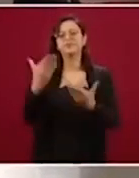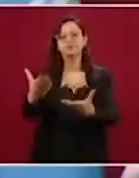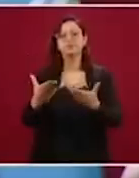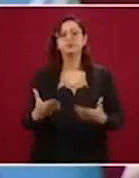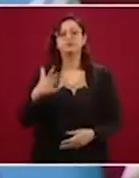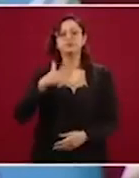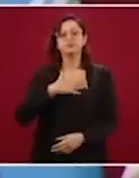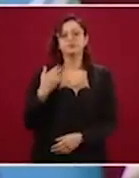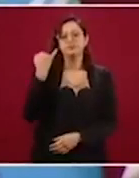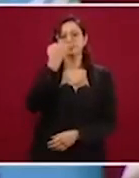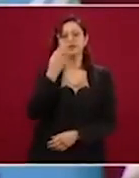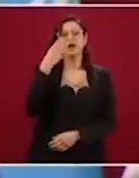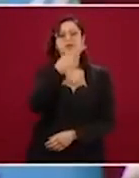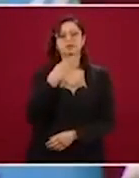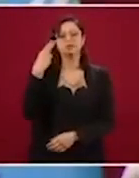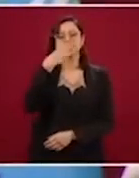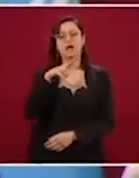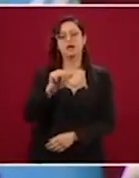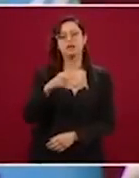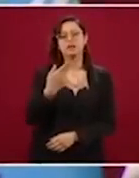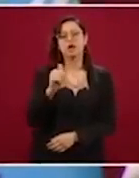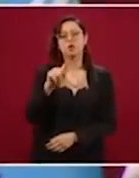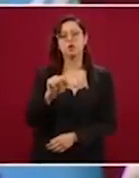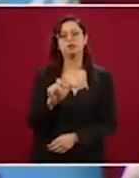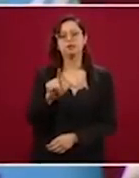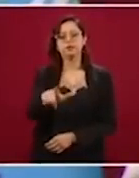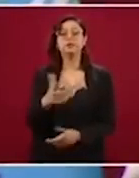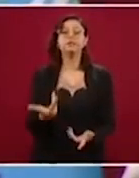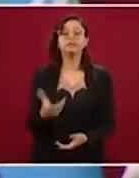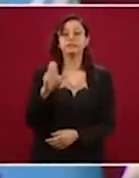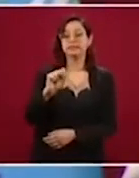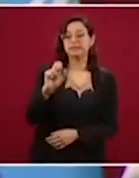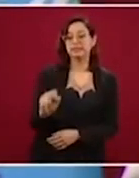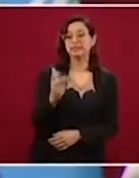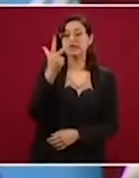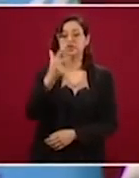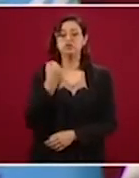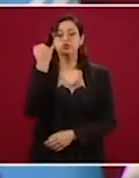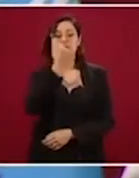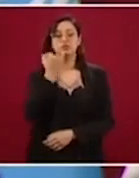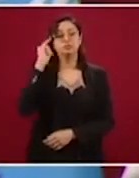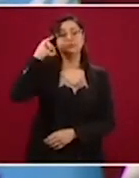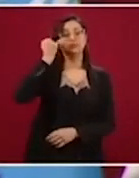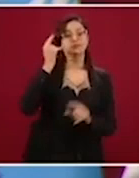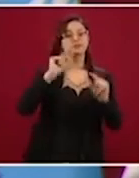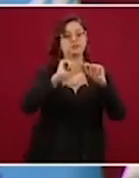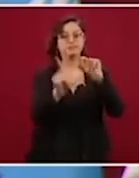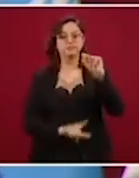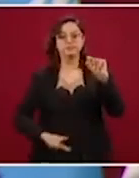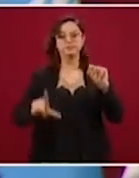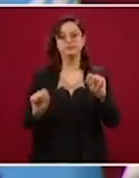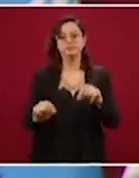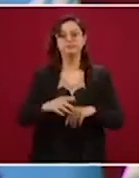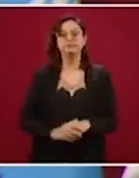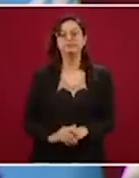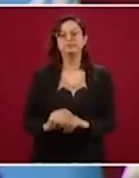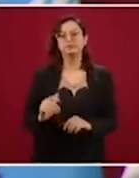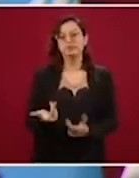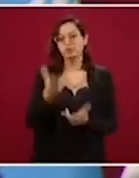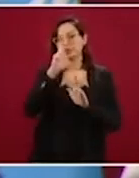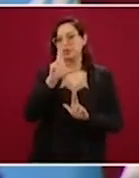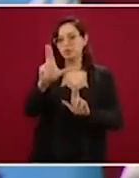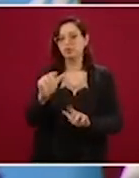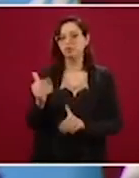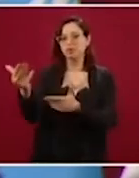en la lengua náhuatl, una de las 68 lenguas indígenas que tiene nuestro país. Es un honor recibir por primera